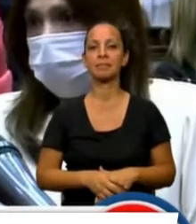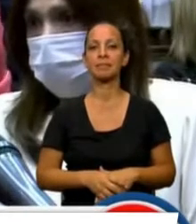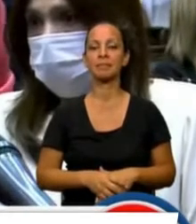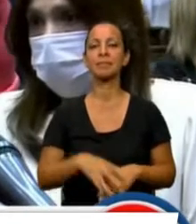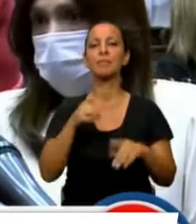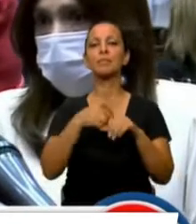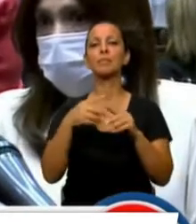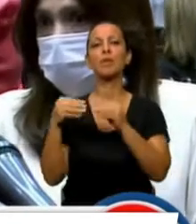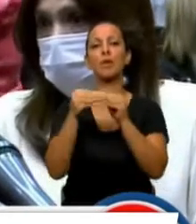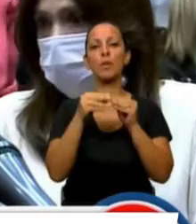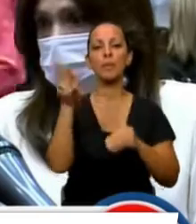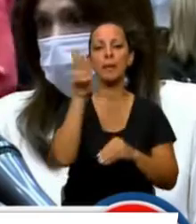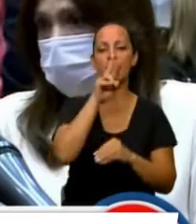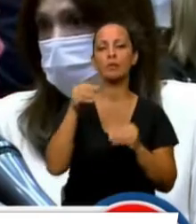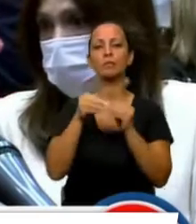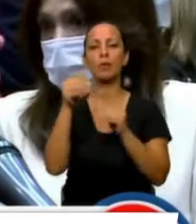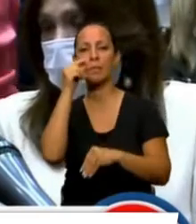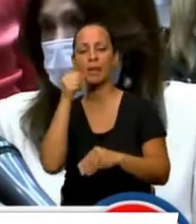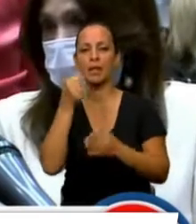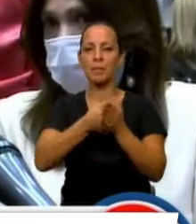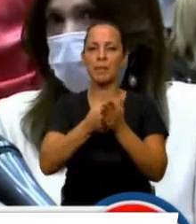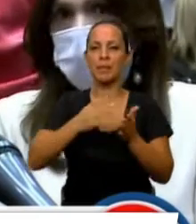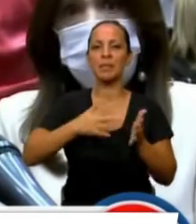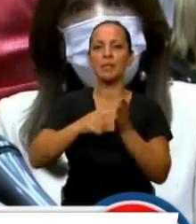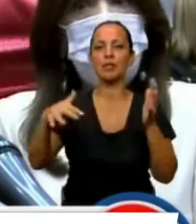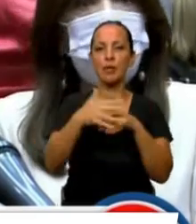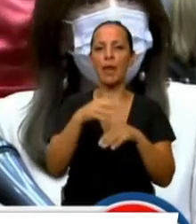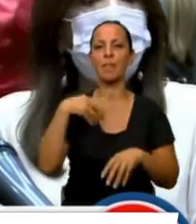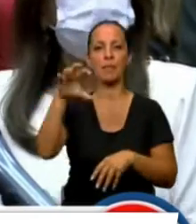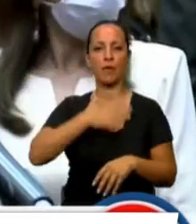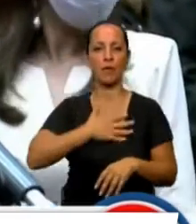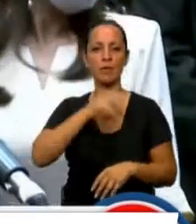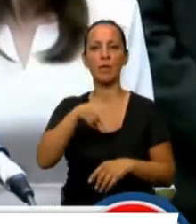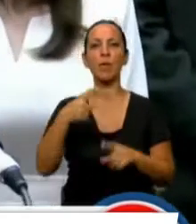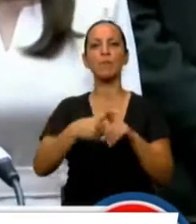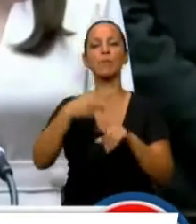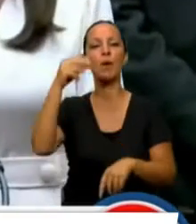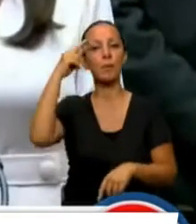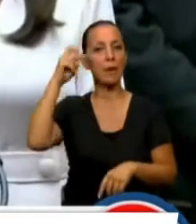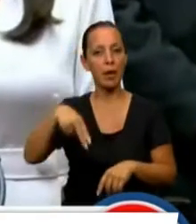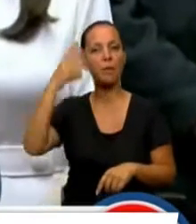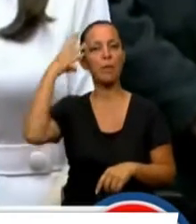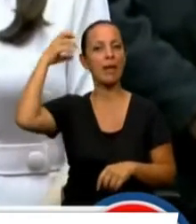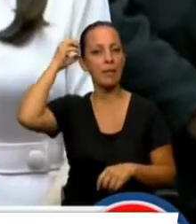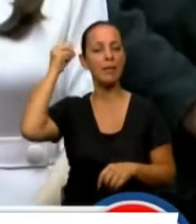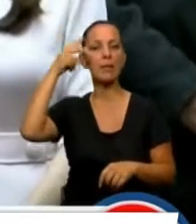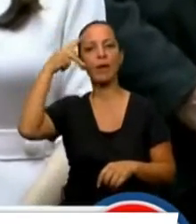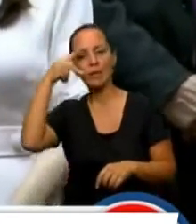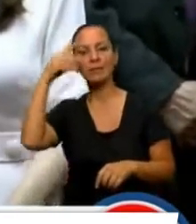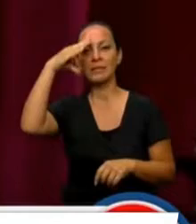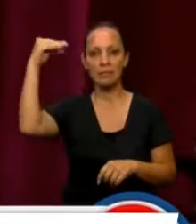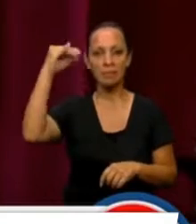por mis compañeras y compañeros militantes de mi ciudad y mi provincia de neuquén por perón y evita por néstor y cristina si